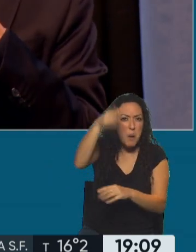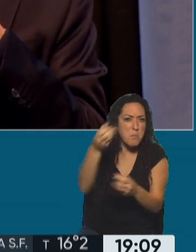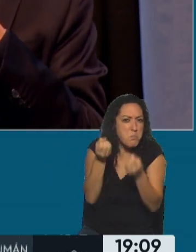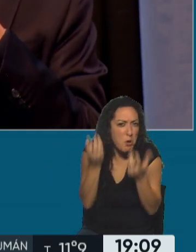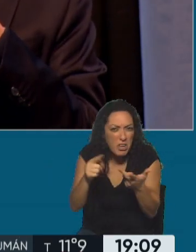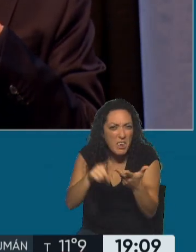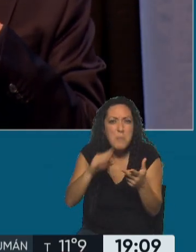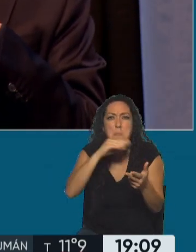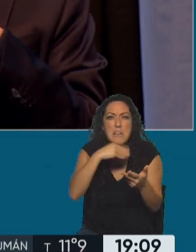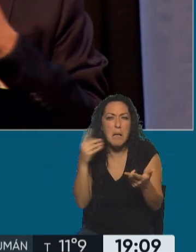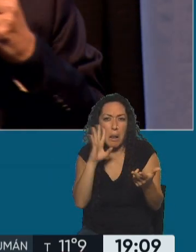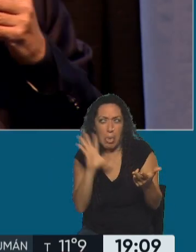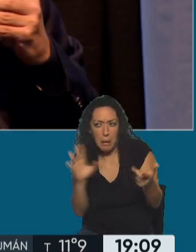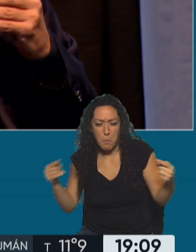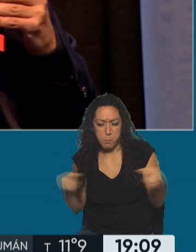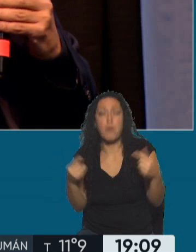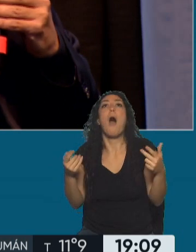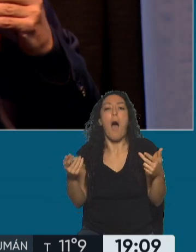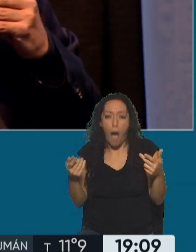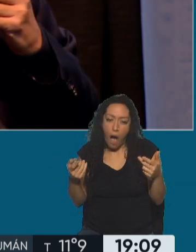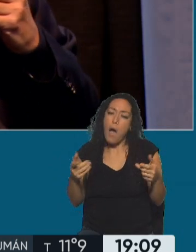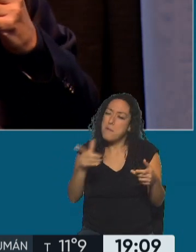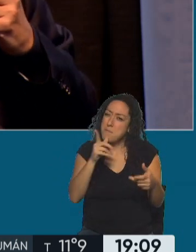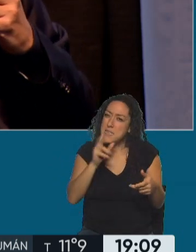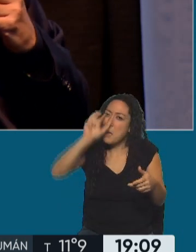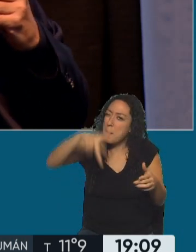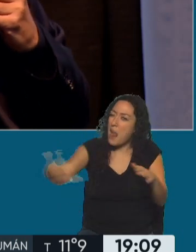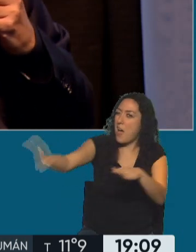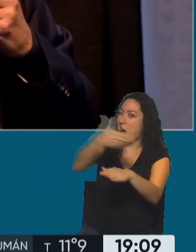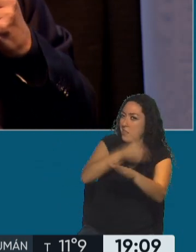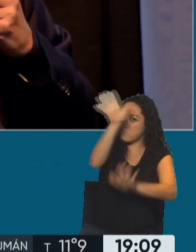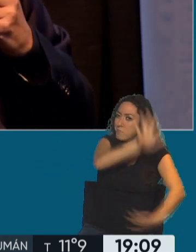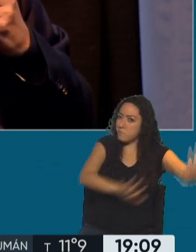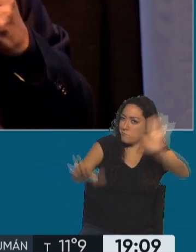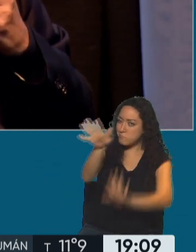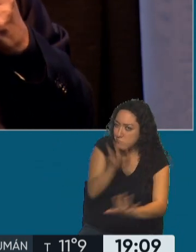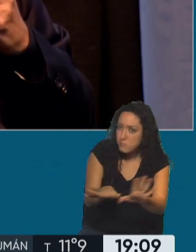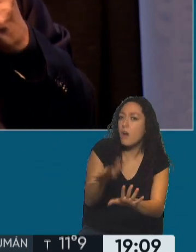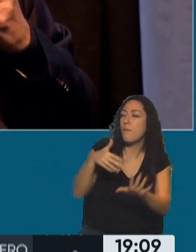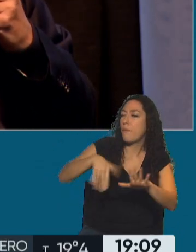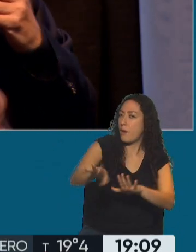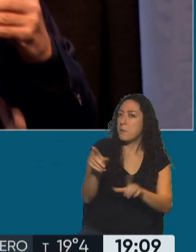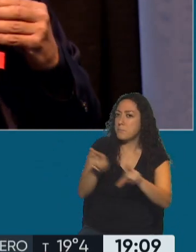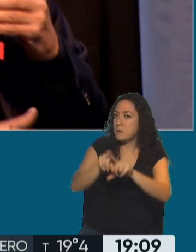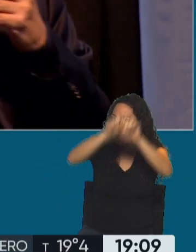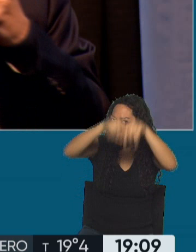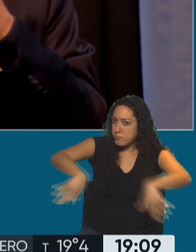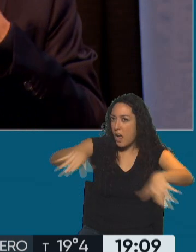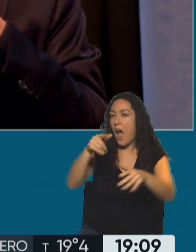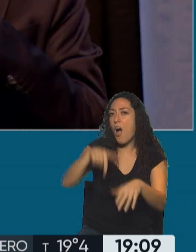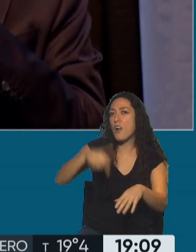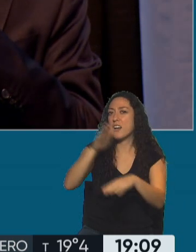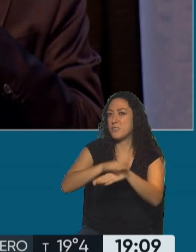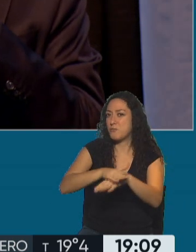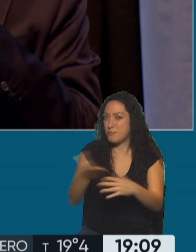¿qué tenía que ver Massa? Bueno, evidentemente ya estaba en ese momento entretejiendo un desembarco como el que estamos viendo. Y la pregunta